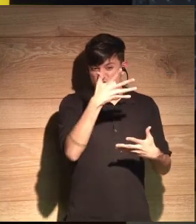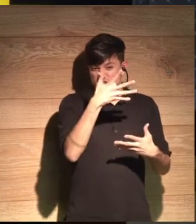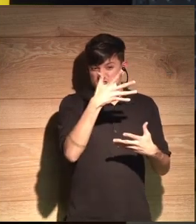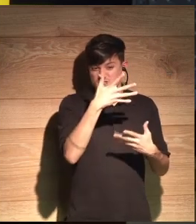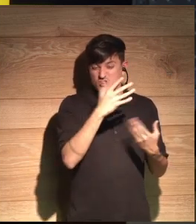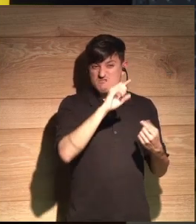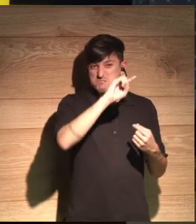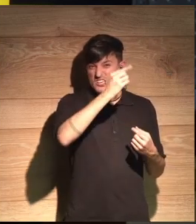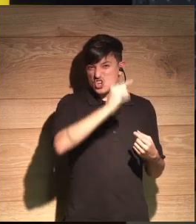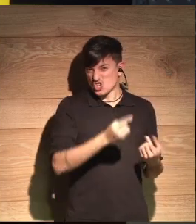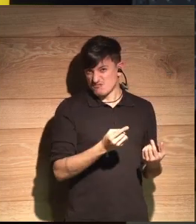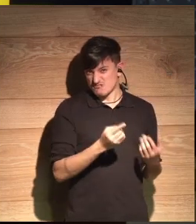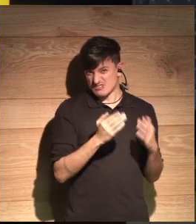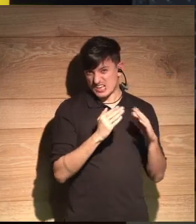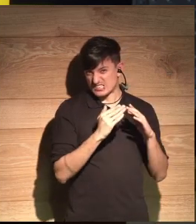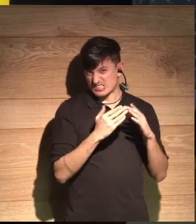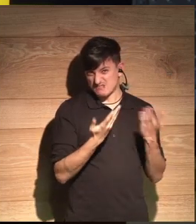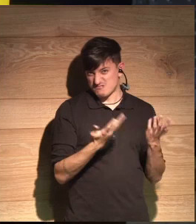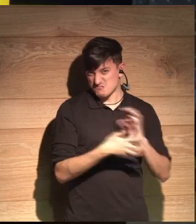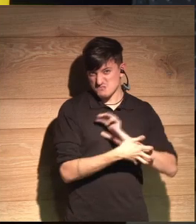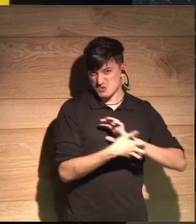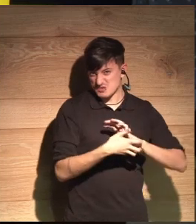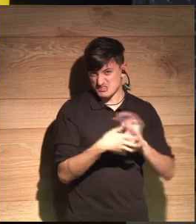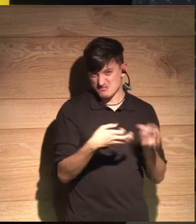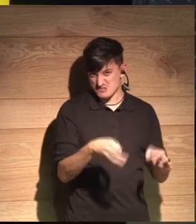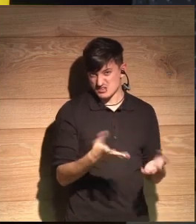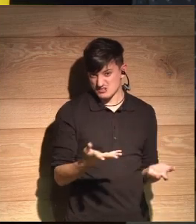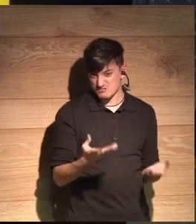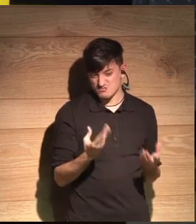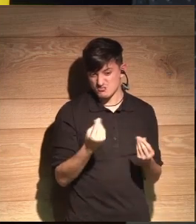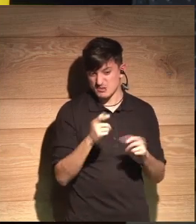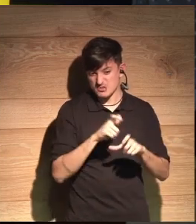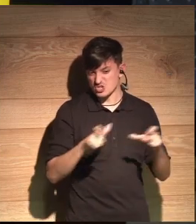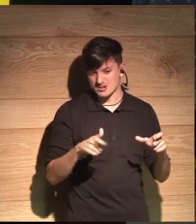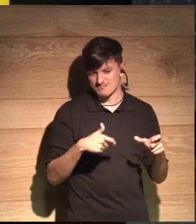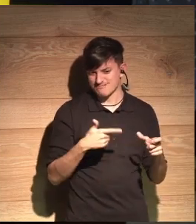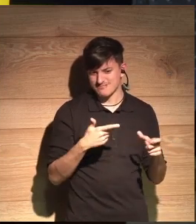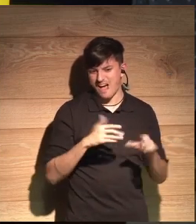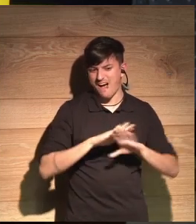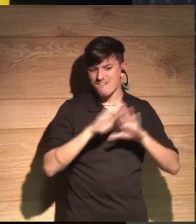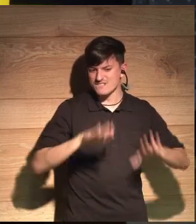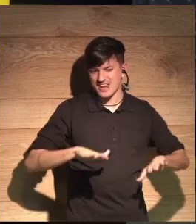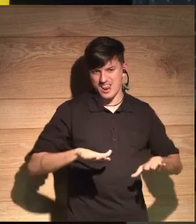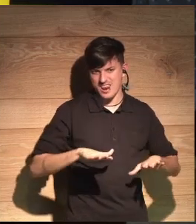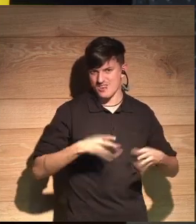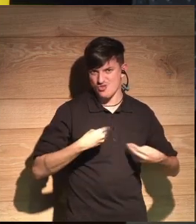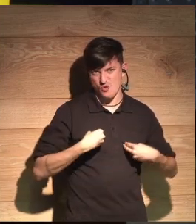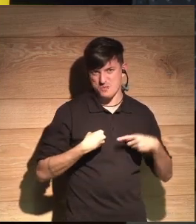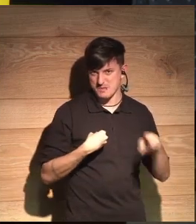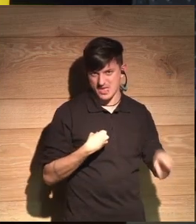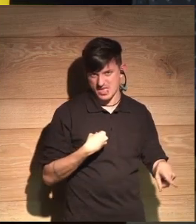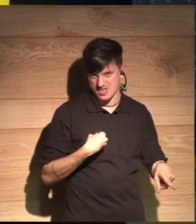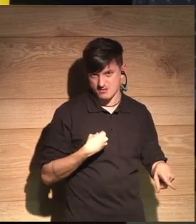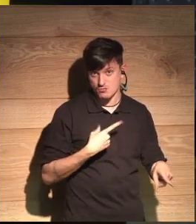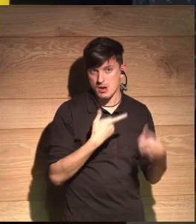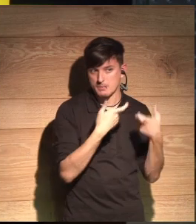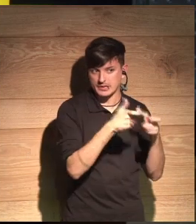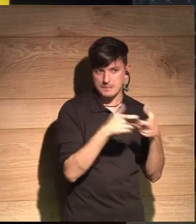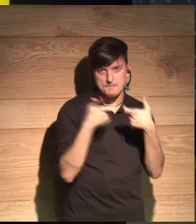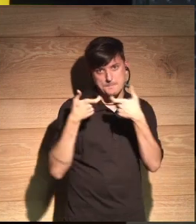modestas mucha gente termina no estando ahí eso es una parte pero hay otra parte